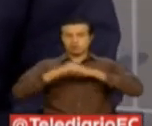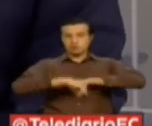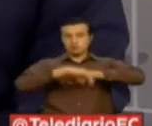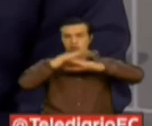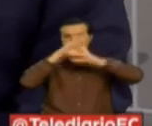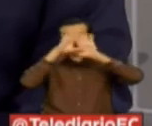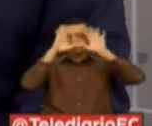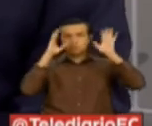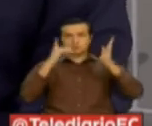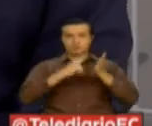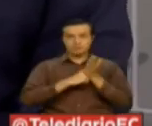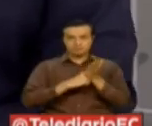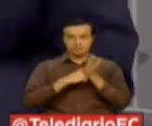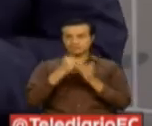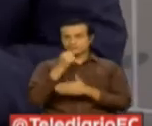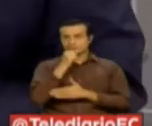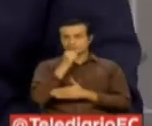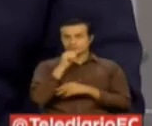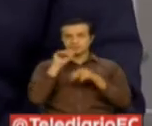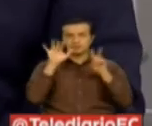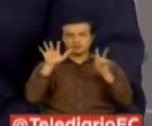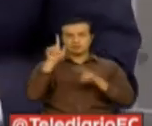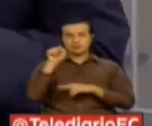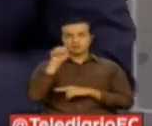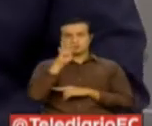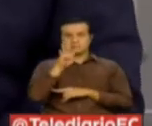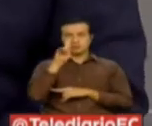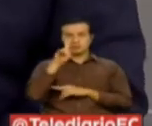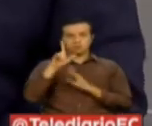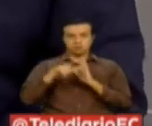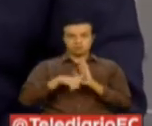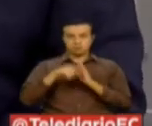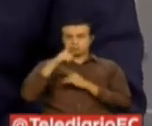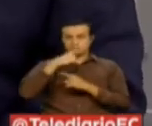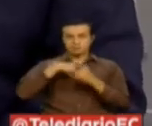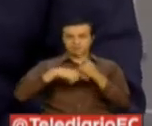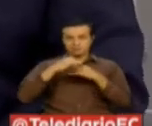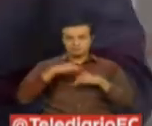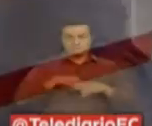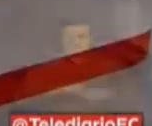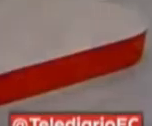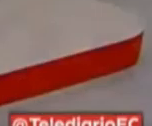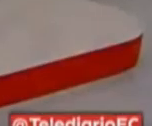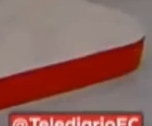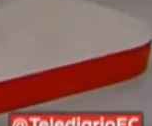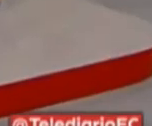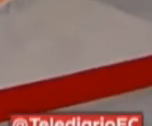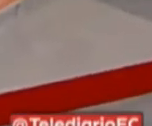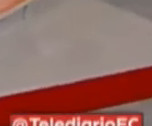aquí en este espacio de entrevistas siete de la mañana 41 minutos regresamos de inmediato